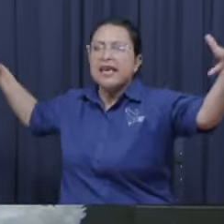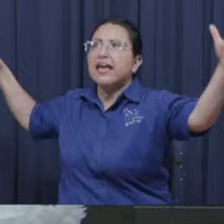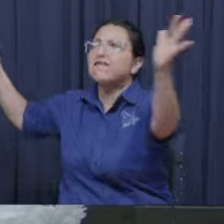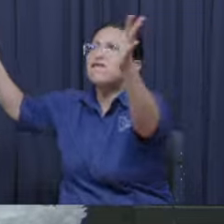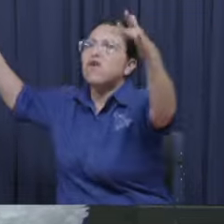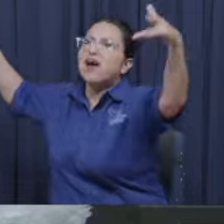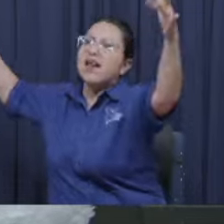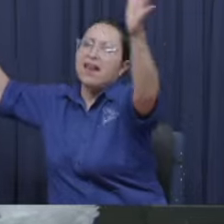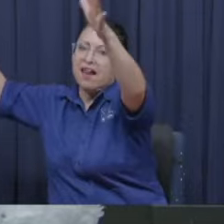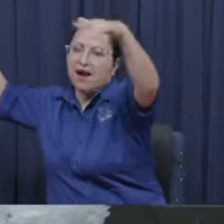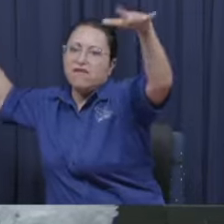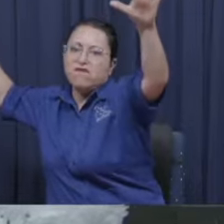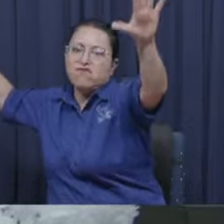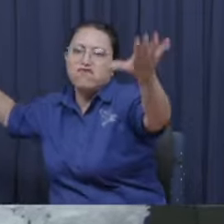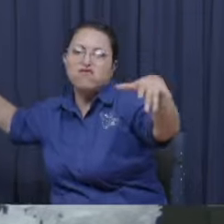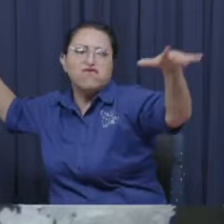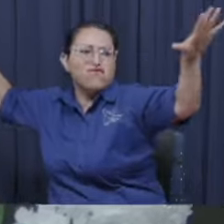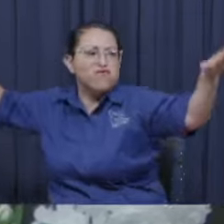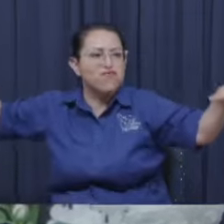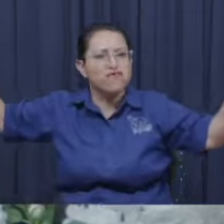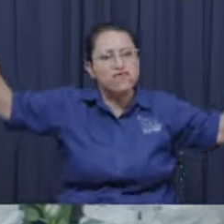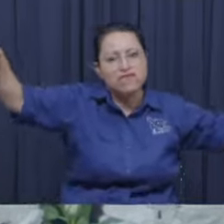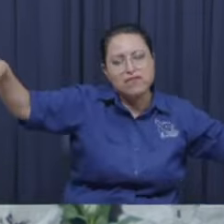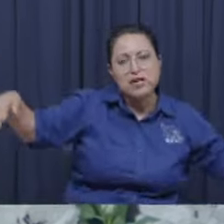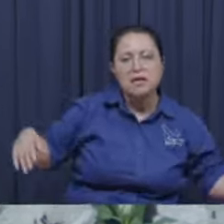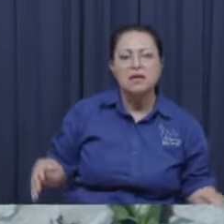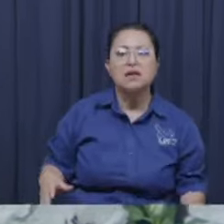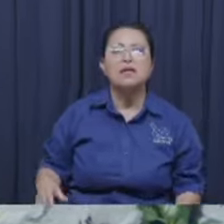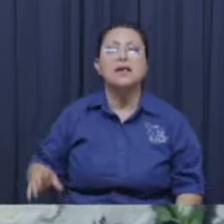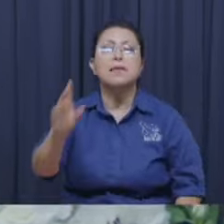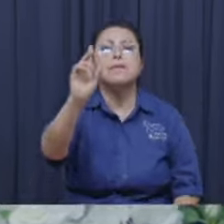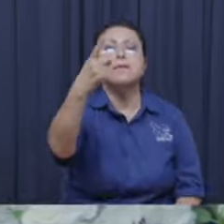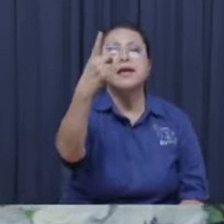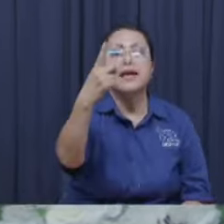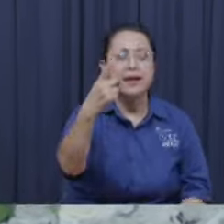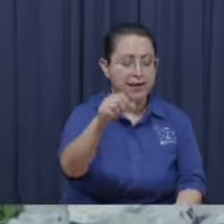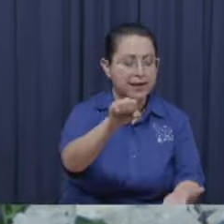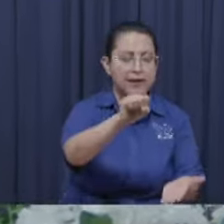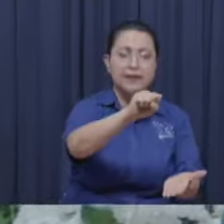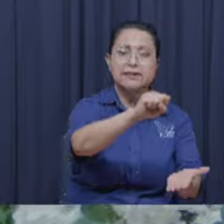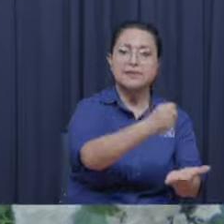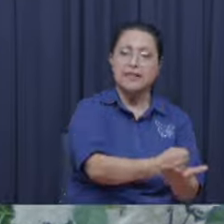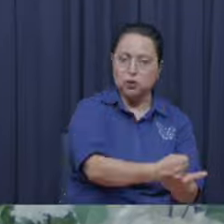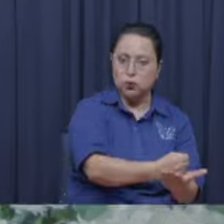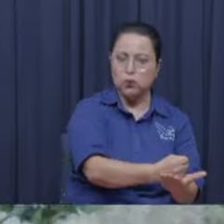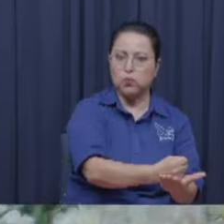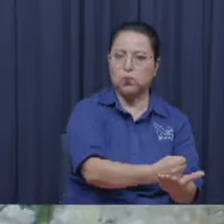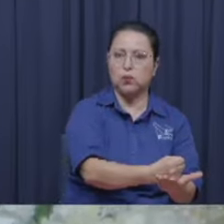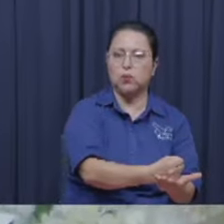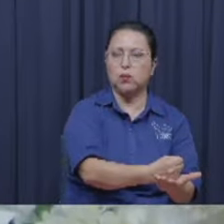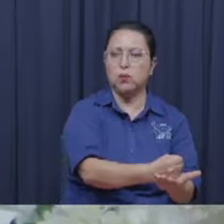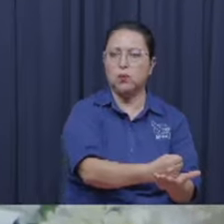Ahora, aquí tenemos que ver, ¿y cuál era el primer sello?